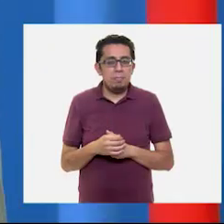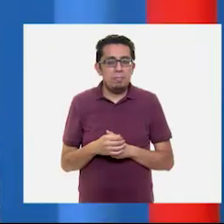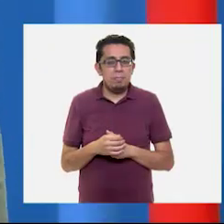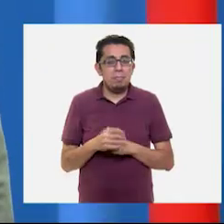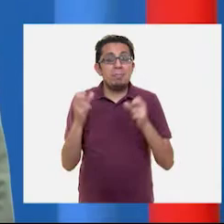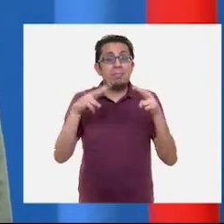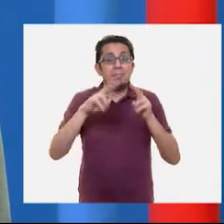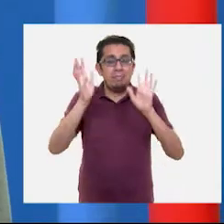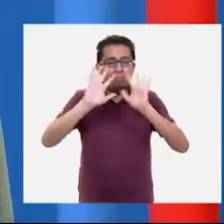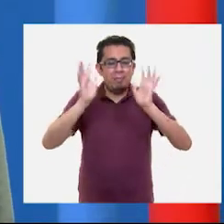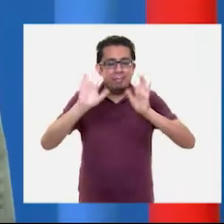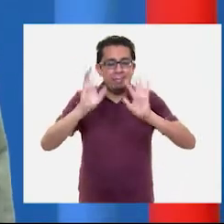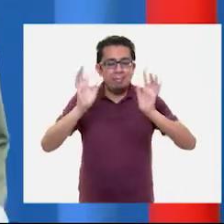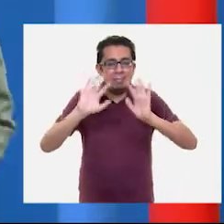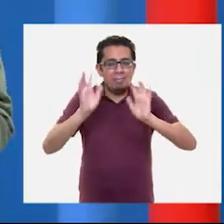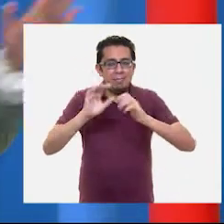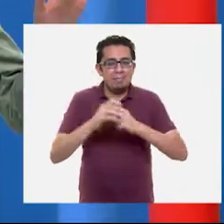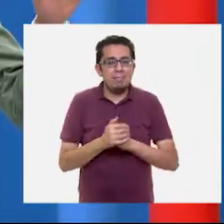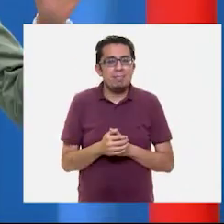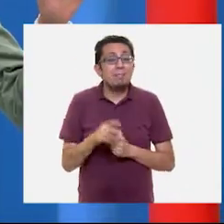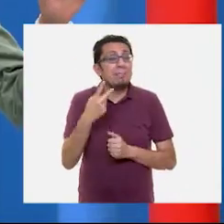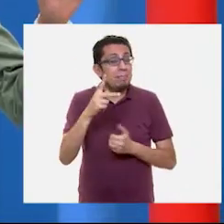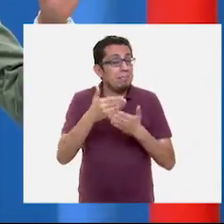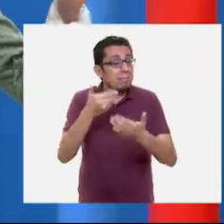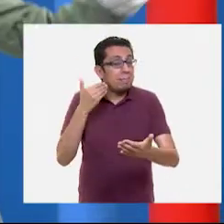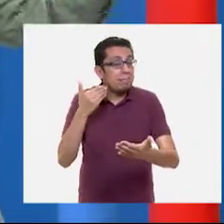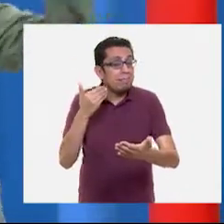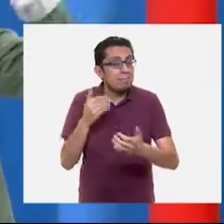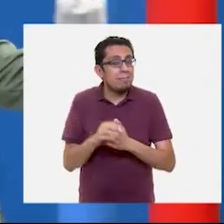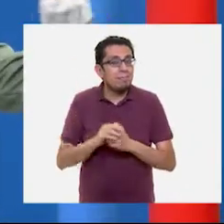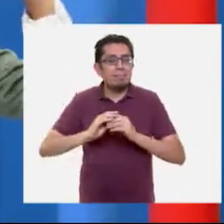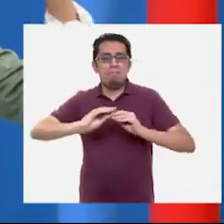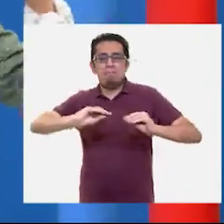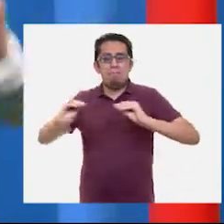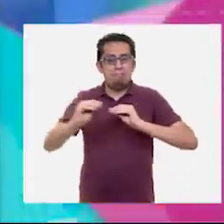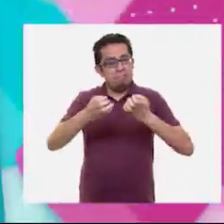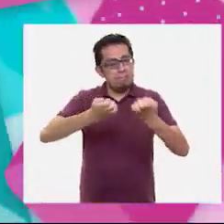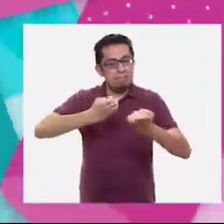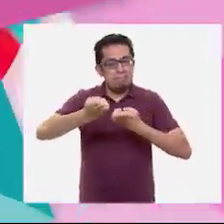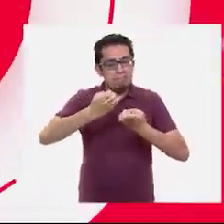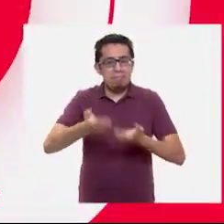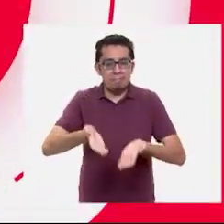Nos vemos hasta la próxima. Pero antes, a movernos un poco.